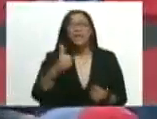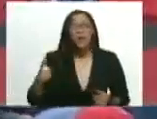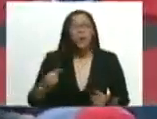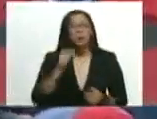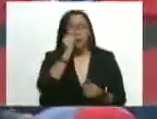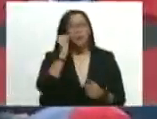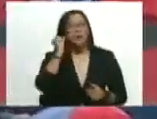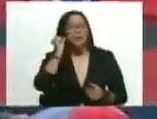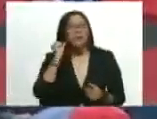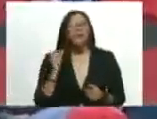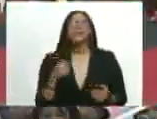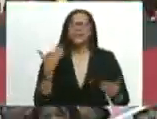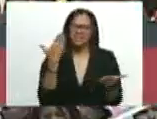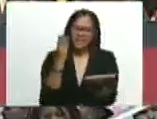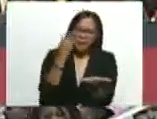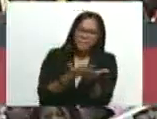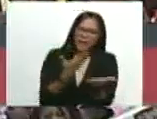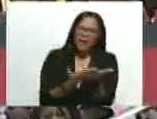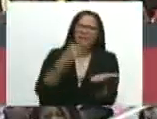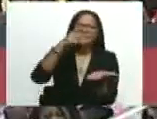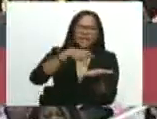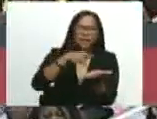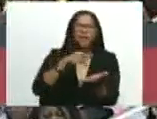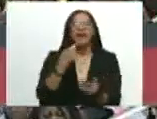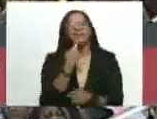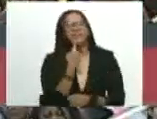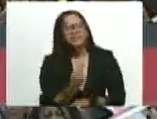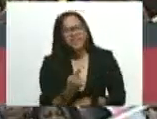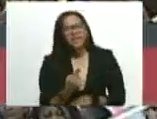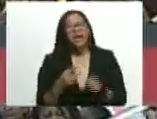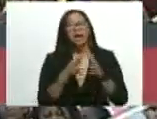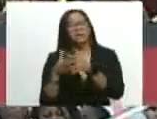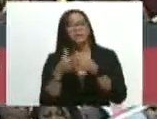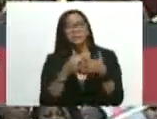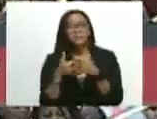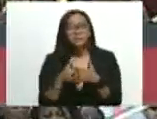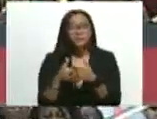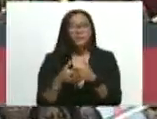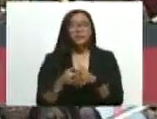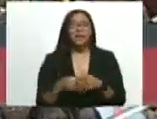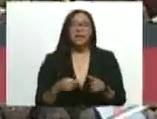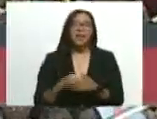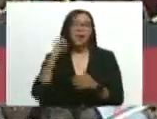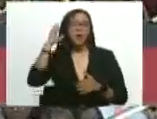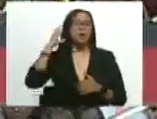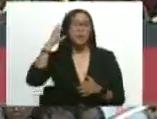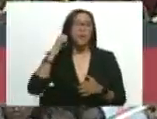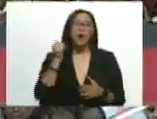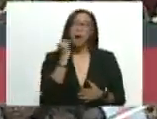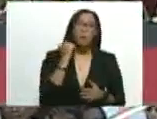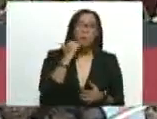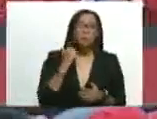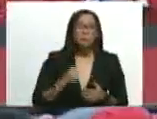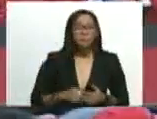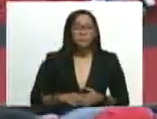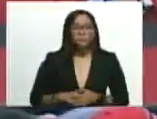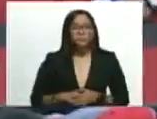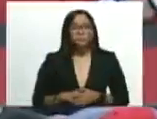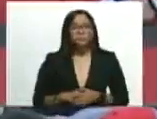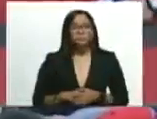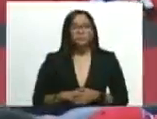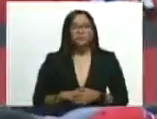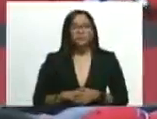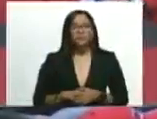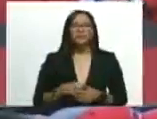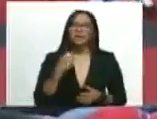nosotras que se ha plantado a decirle a los gringos a los europeos insolentes se